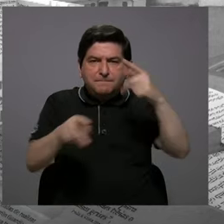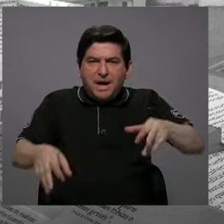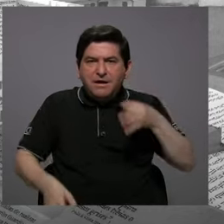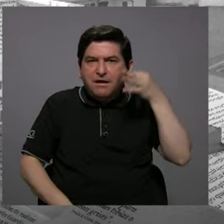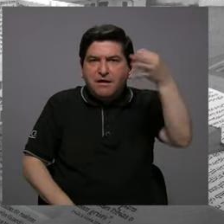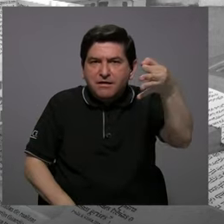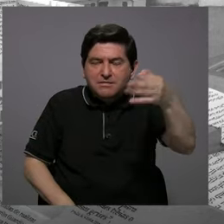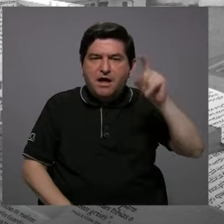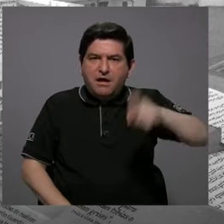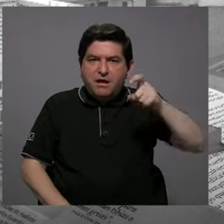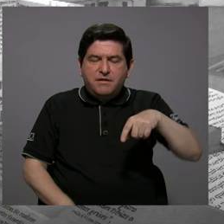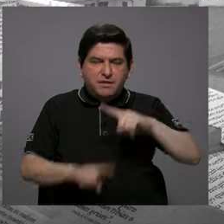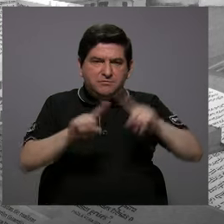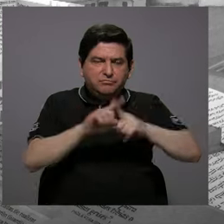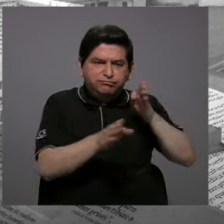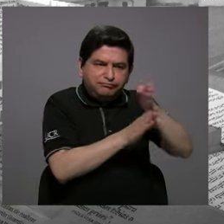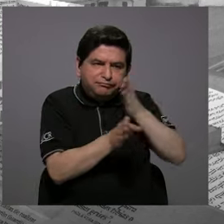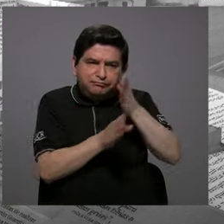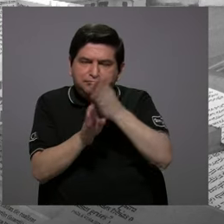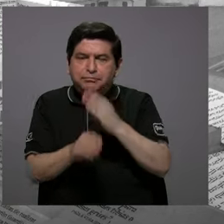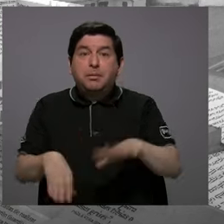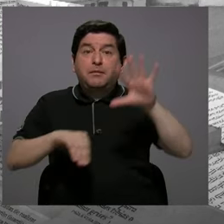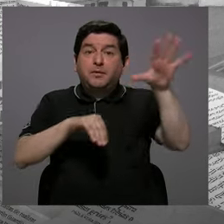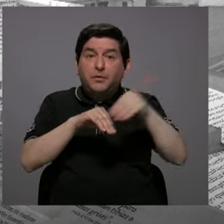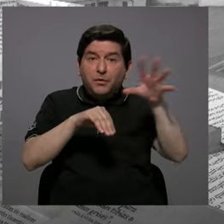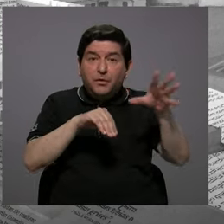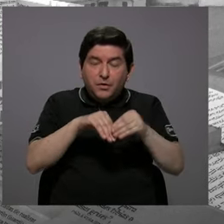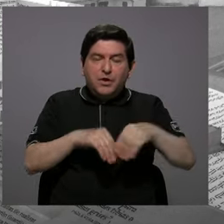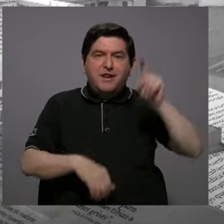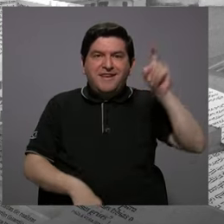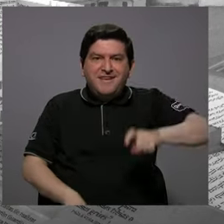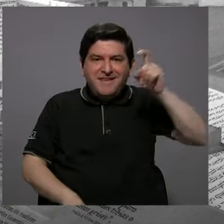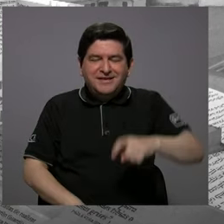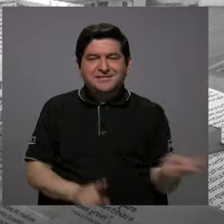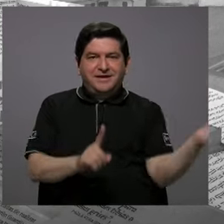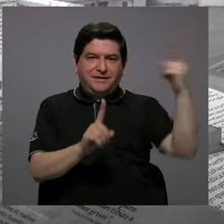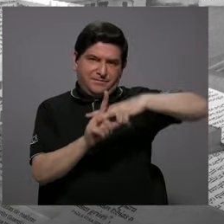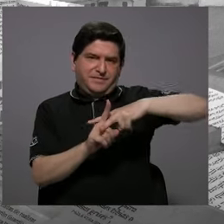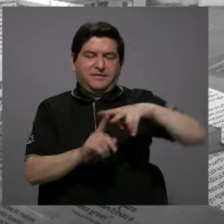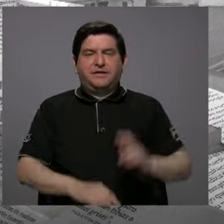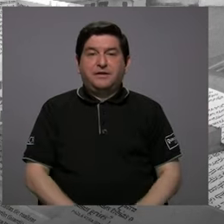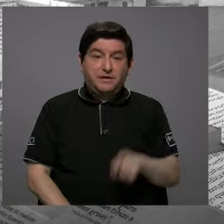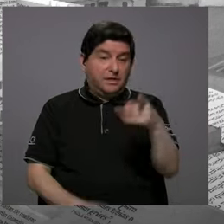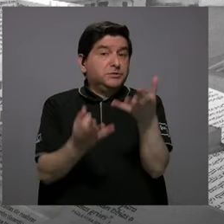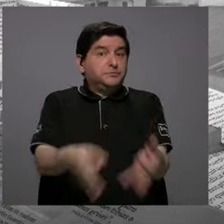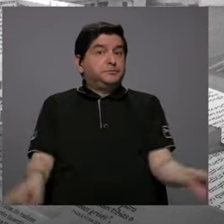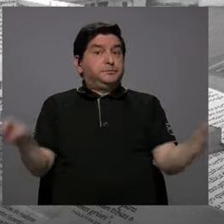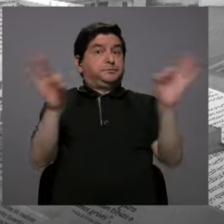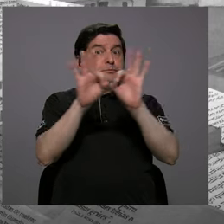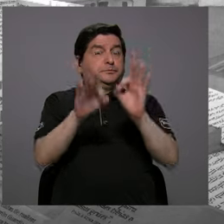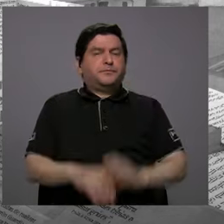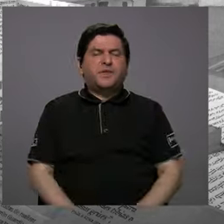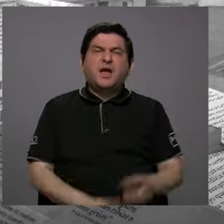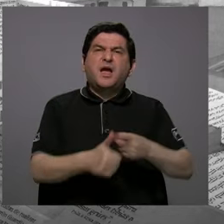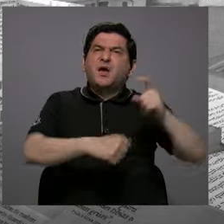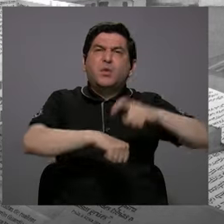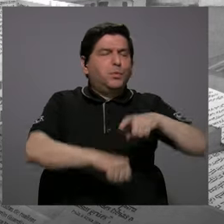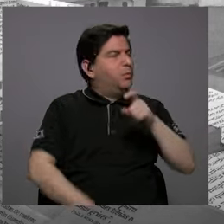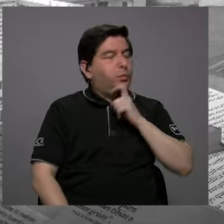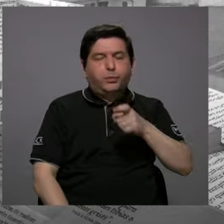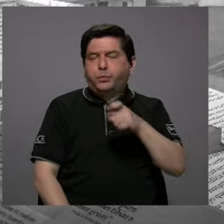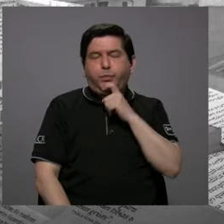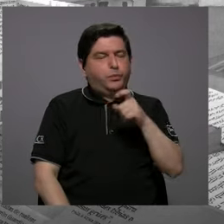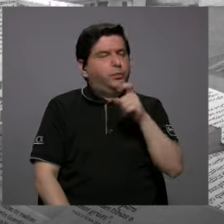se necesita de estas disciplina cada vez más se ve la necesidad de implementarlas eso es muy importante al principio costó